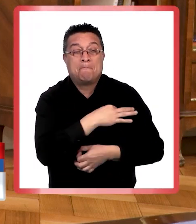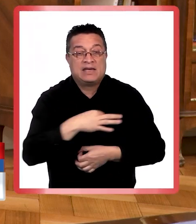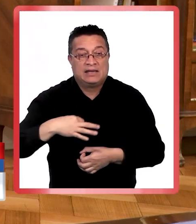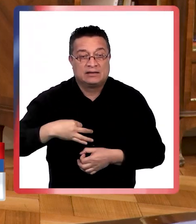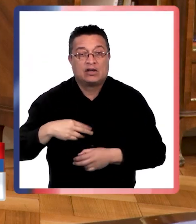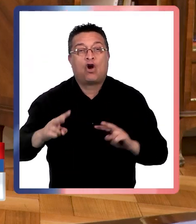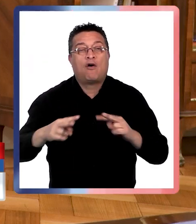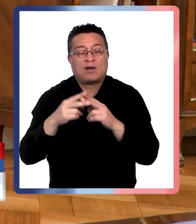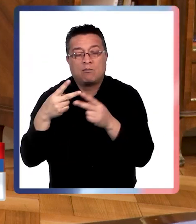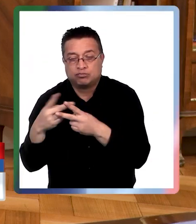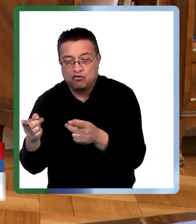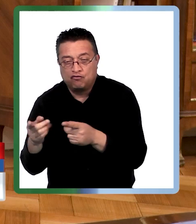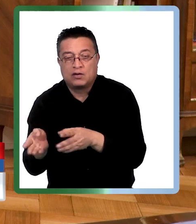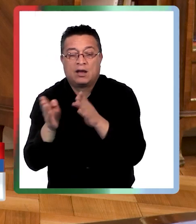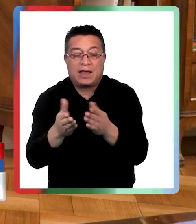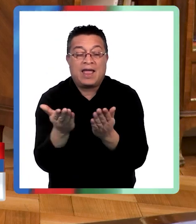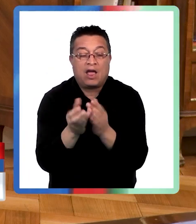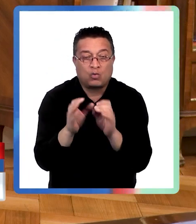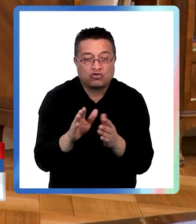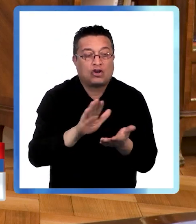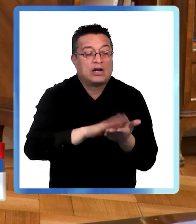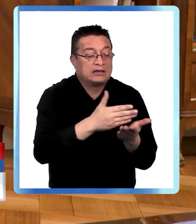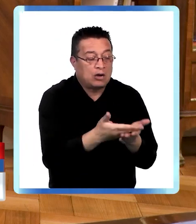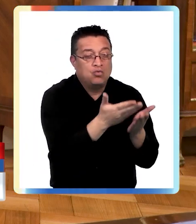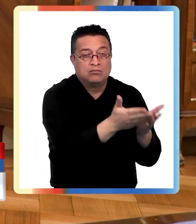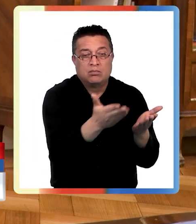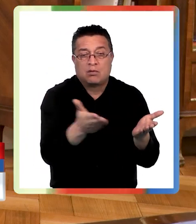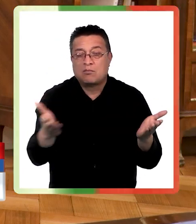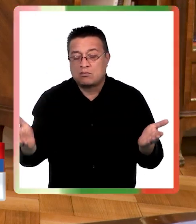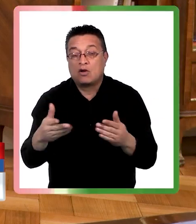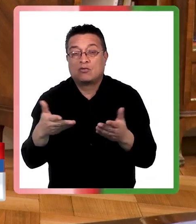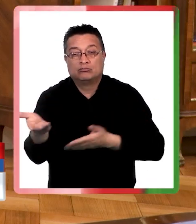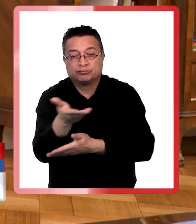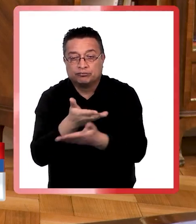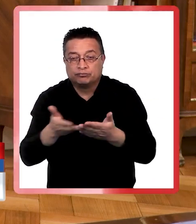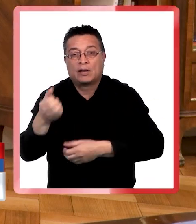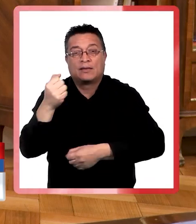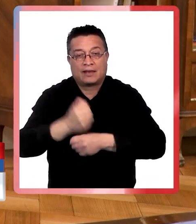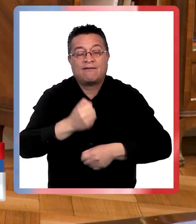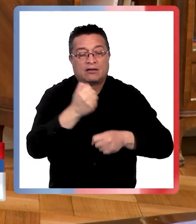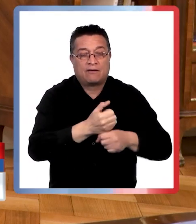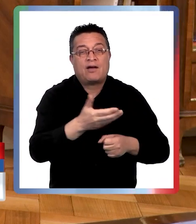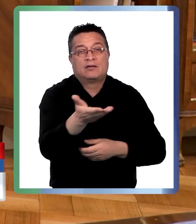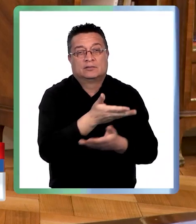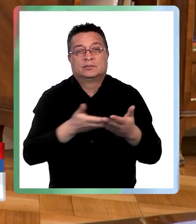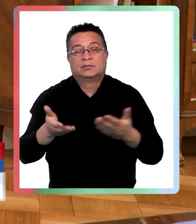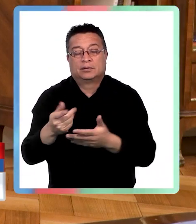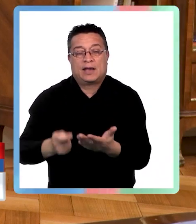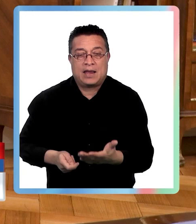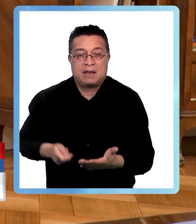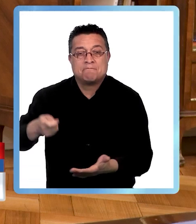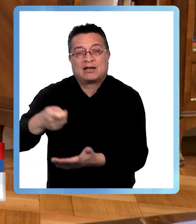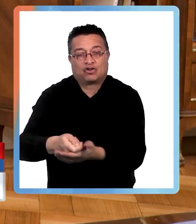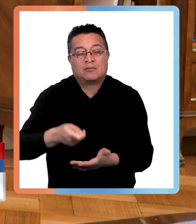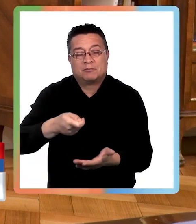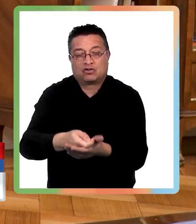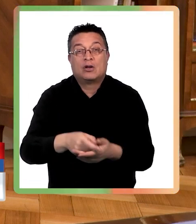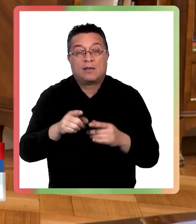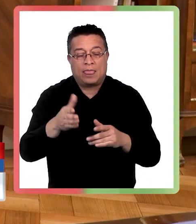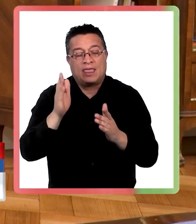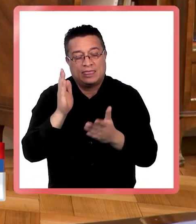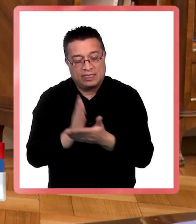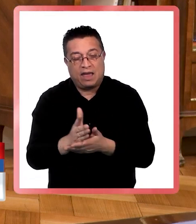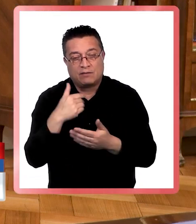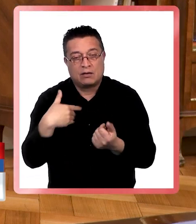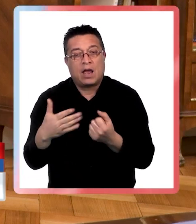ministerios, del Ministerio de Obras Públicas, de Educación, de Salud. Entonces se comparten las tareas de la inversión. Entonces ahí tiene que haber también